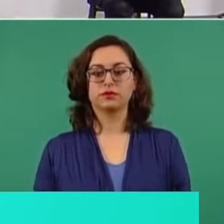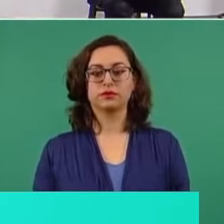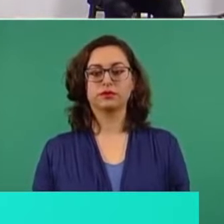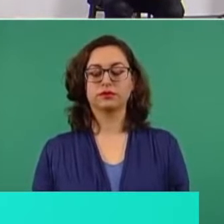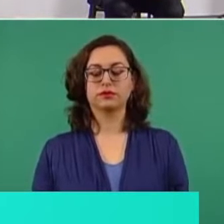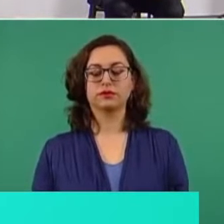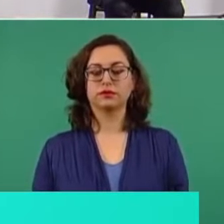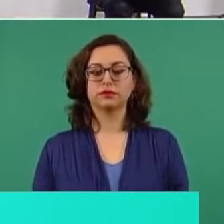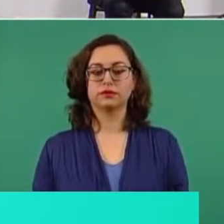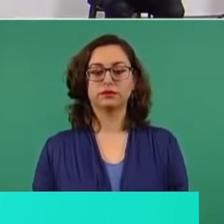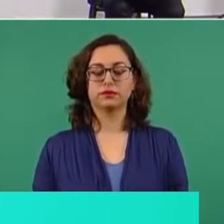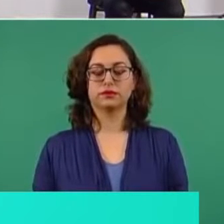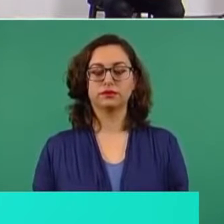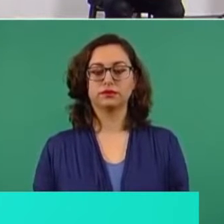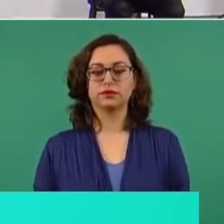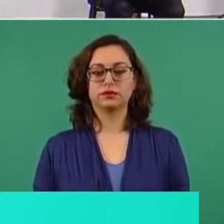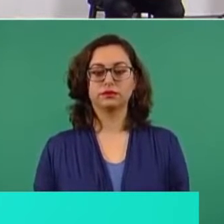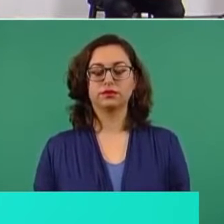En 20 años